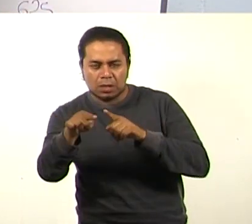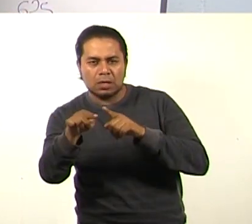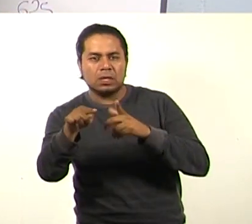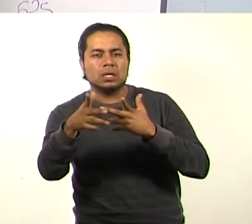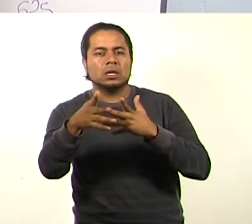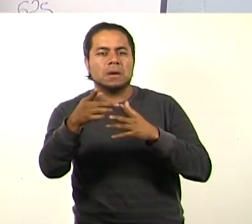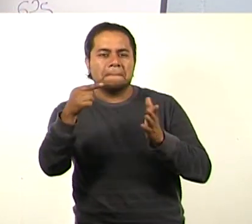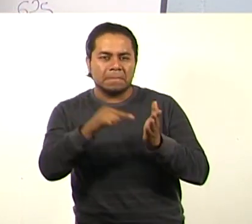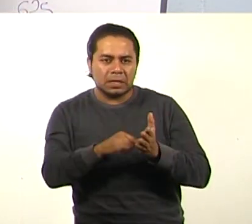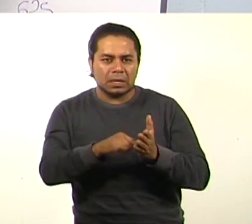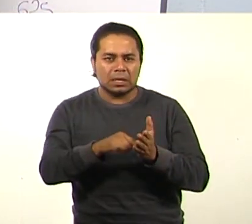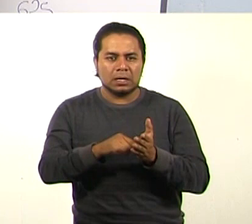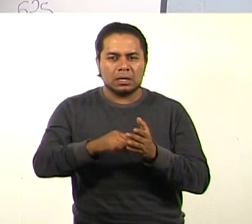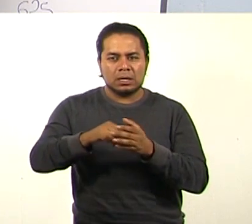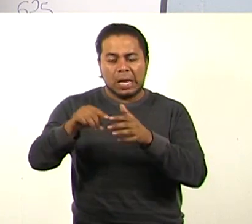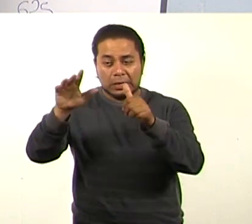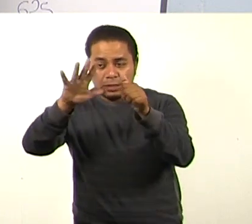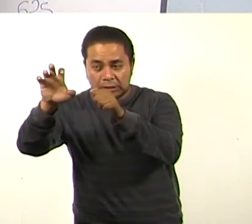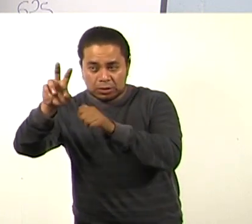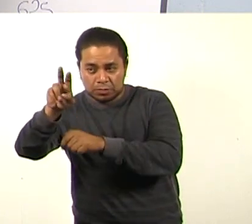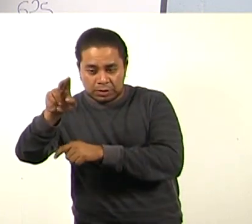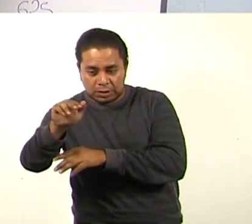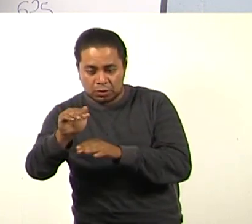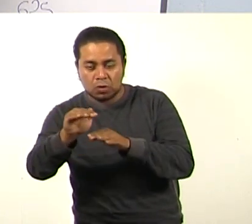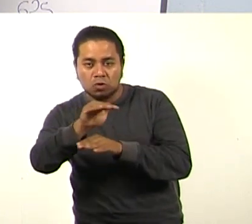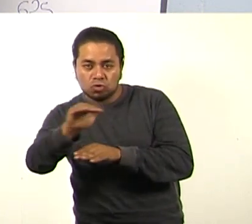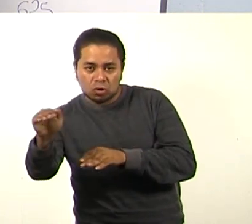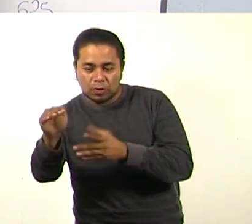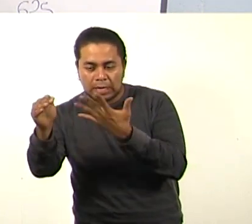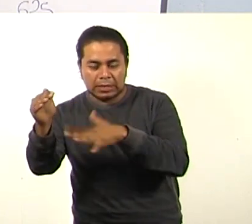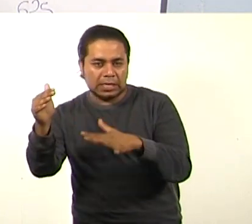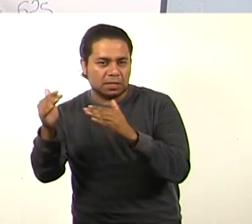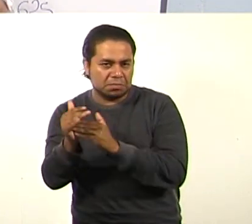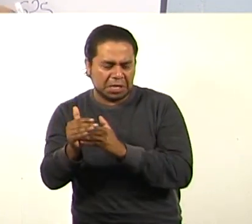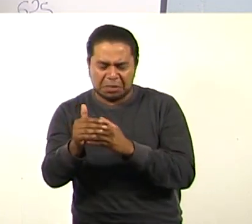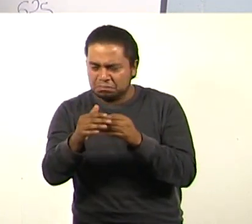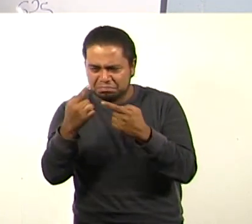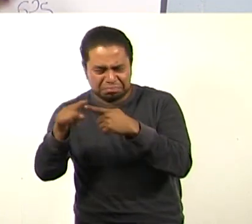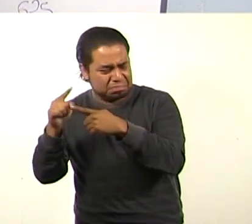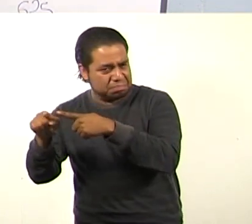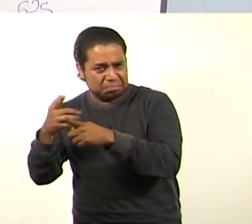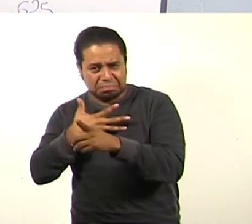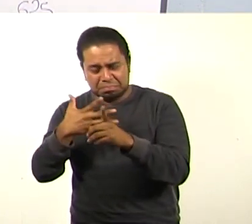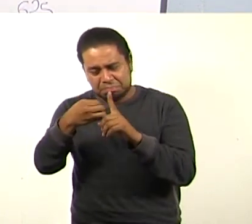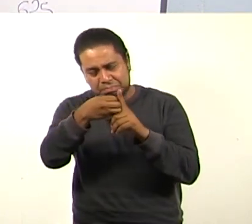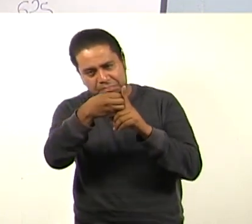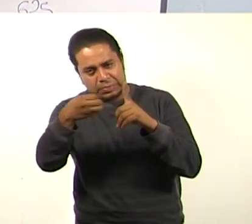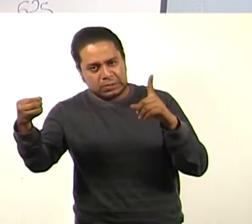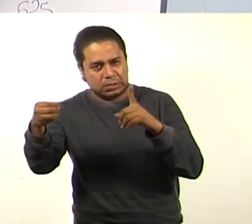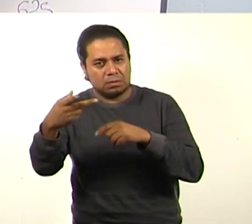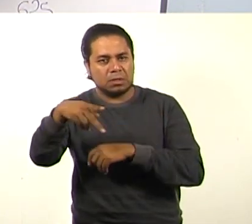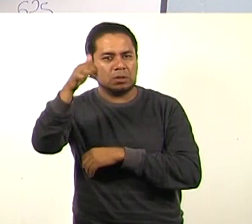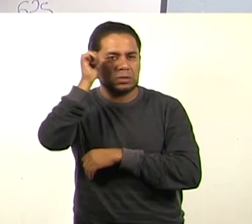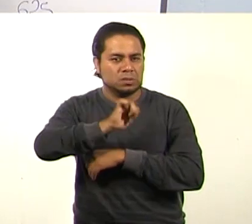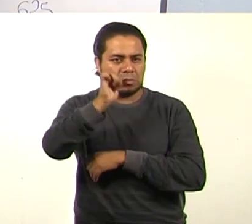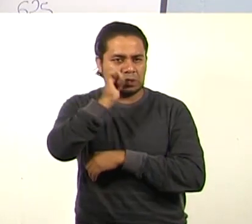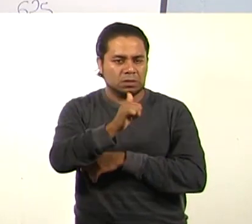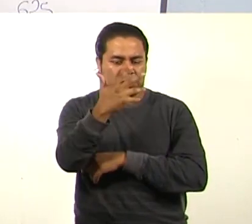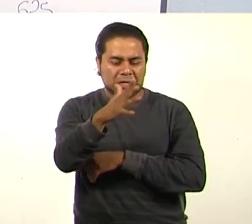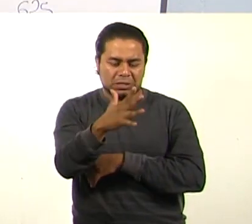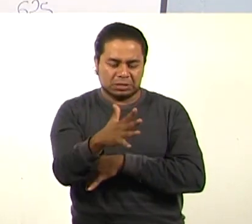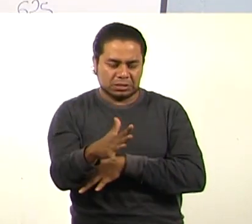625 sobre 10.000 y así sucesivamente, pero siempre un múltiplo de